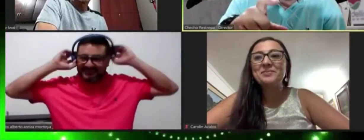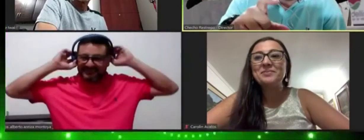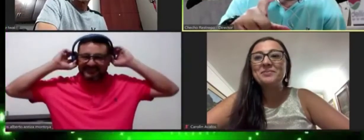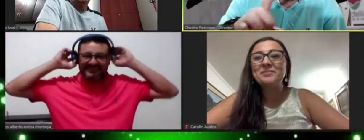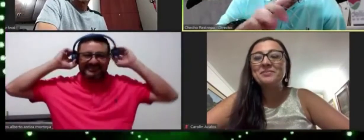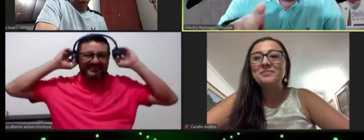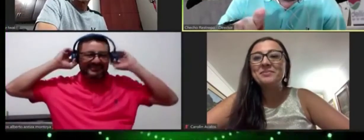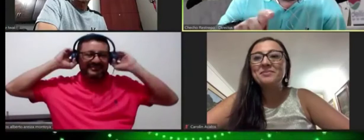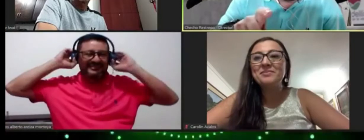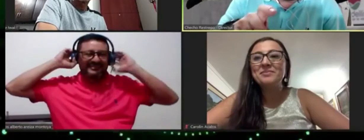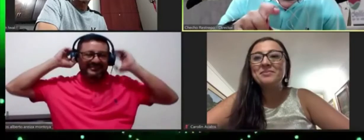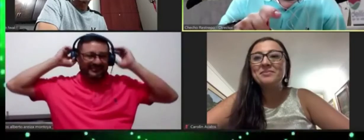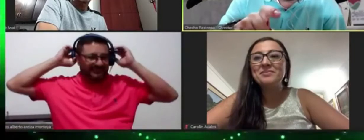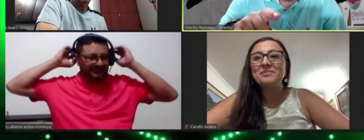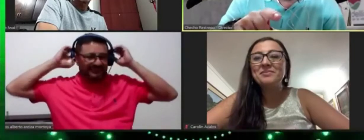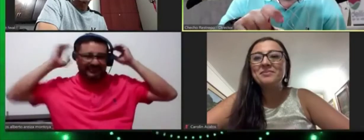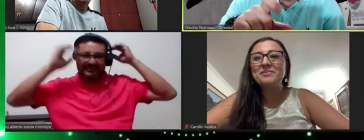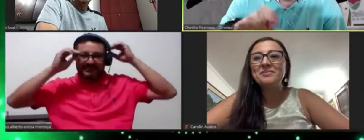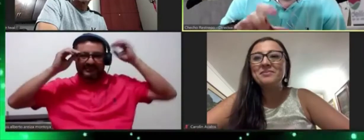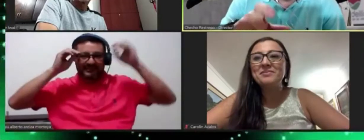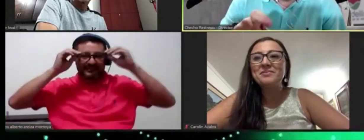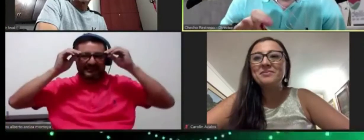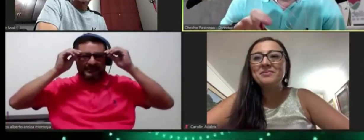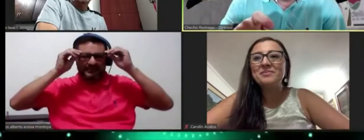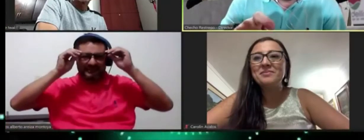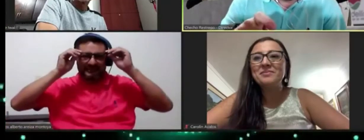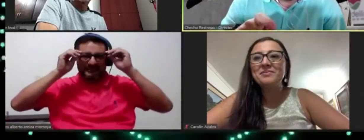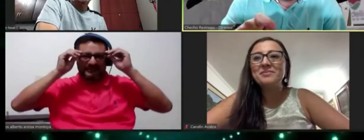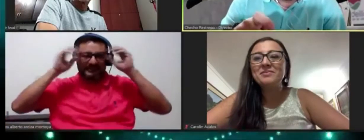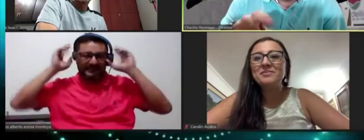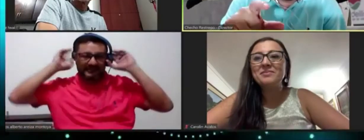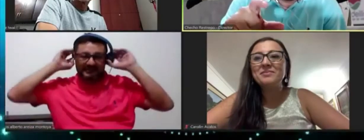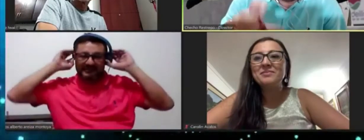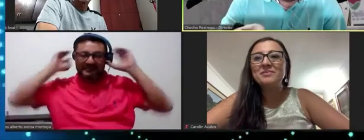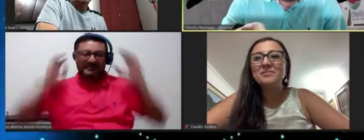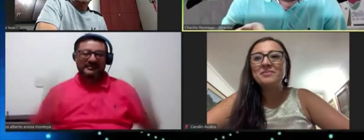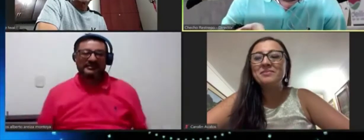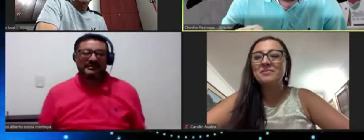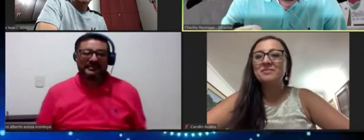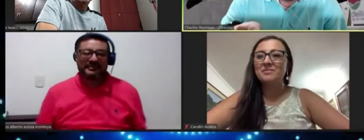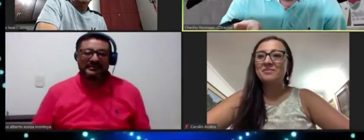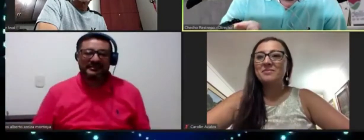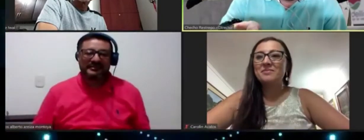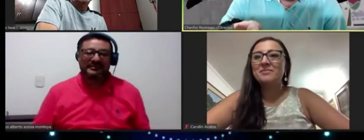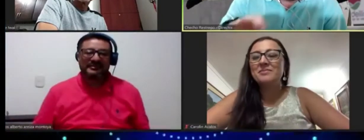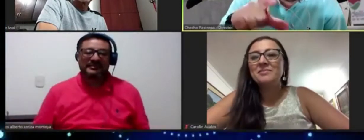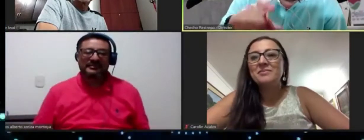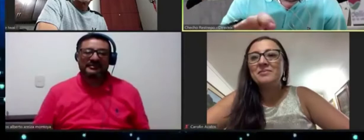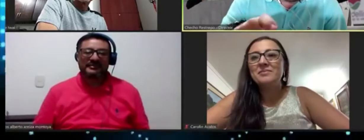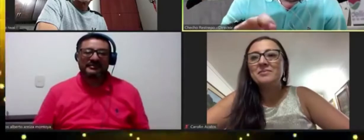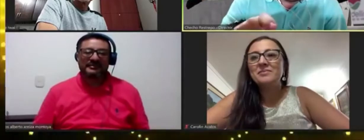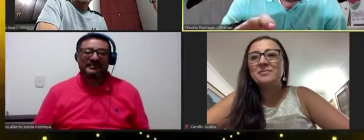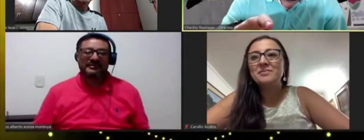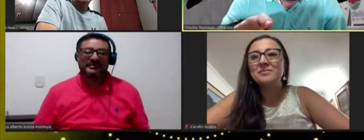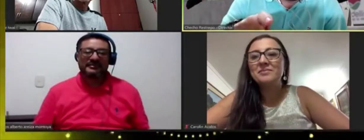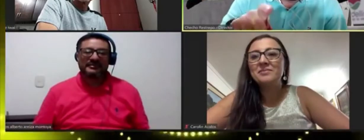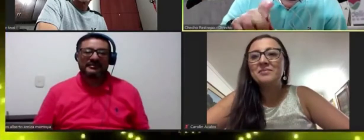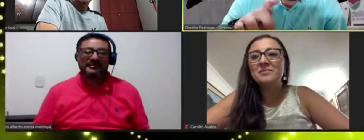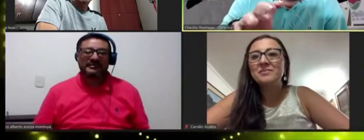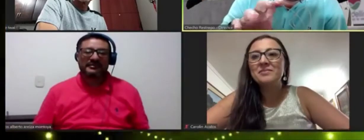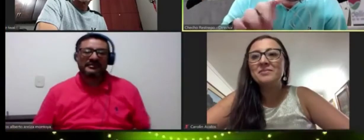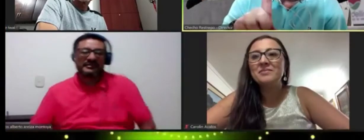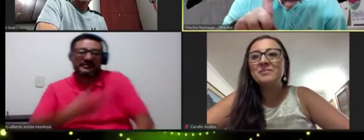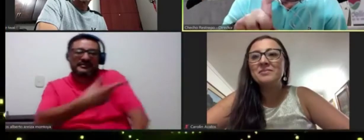de pronto hoy, normalmente no tocamos ese tema acá en este programa sobre la pandemia, pero ya llegaron las vacunas.